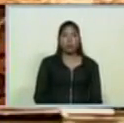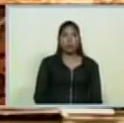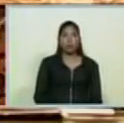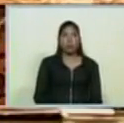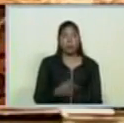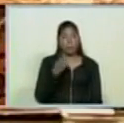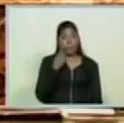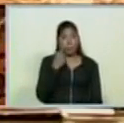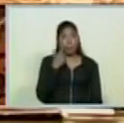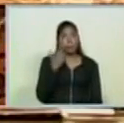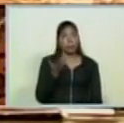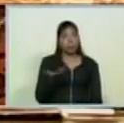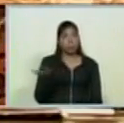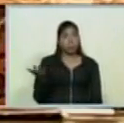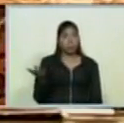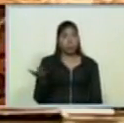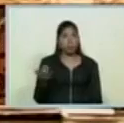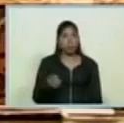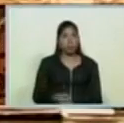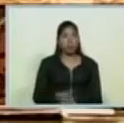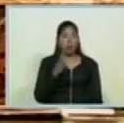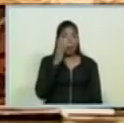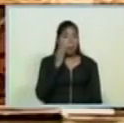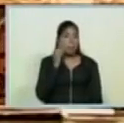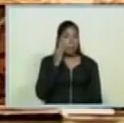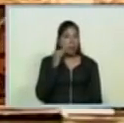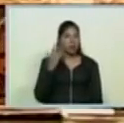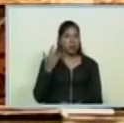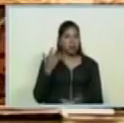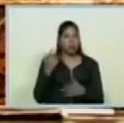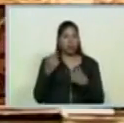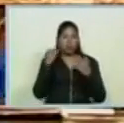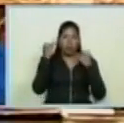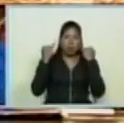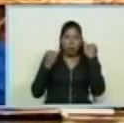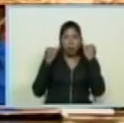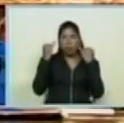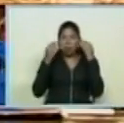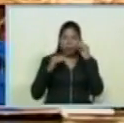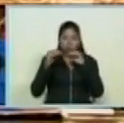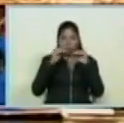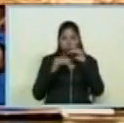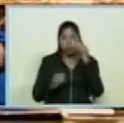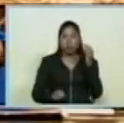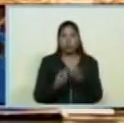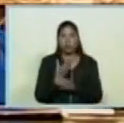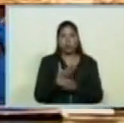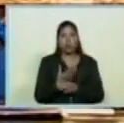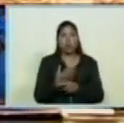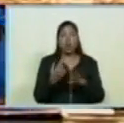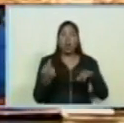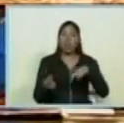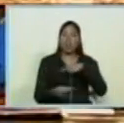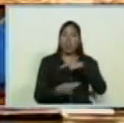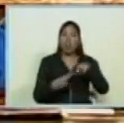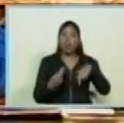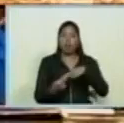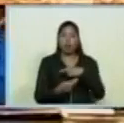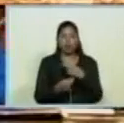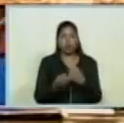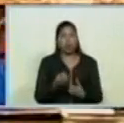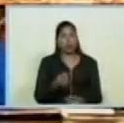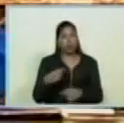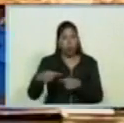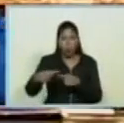Mira cómo uno va viendo, va descubriendo, va creando. La revolución es un hermoso proceso de creación